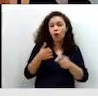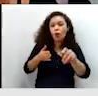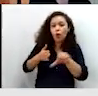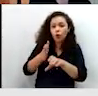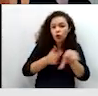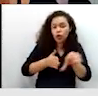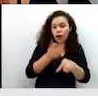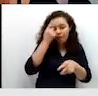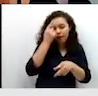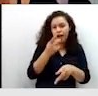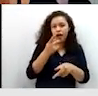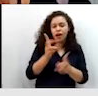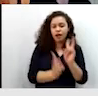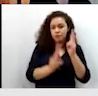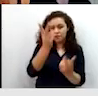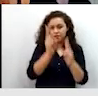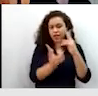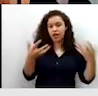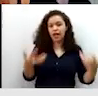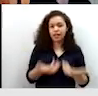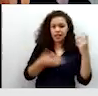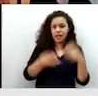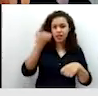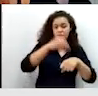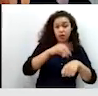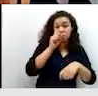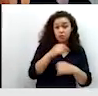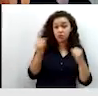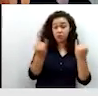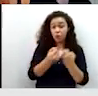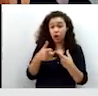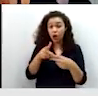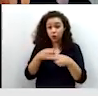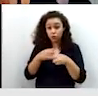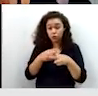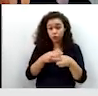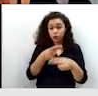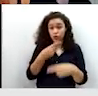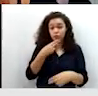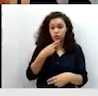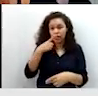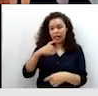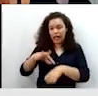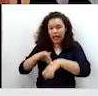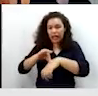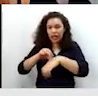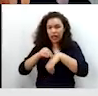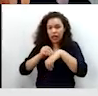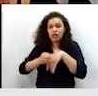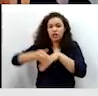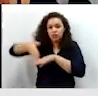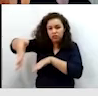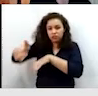partir vegetales crudos que a lo mejor van a ir en una ensalada y con ese mismo cuchillo parto la carne que ya fue cocida,